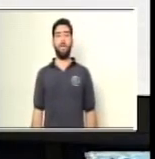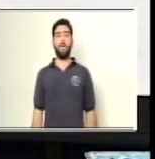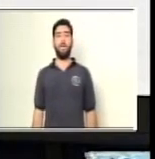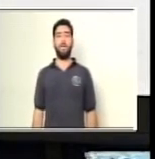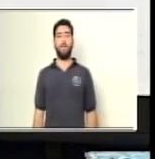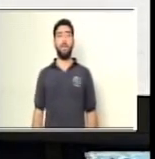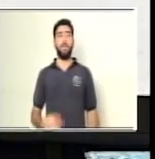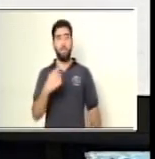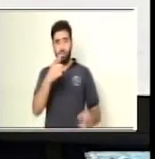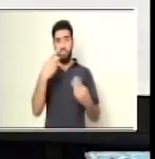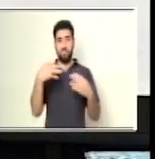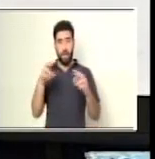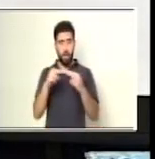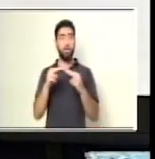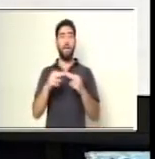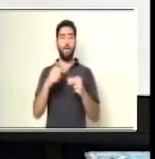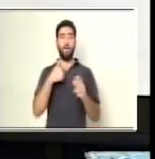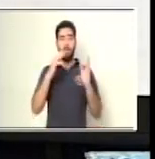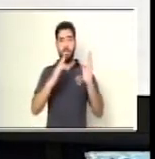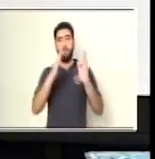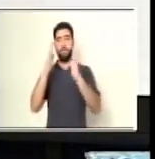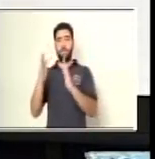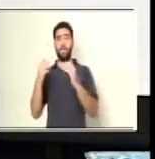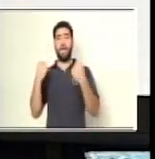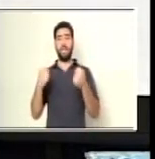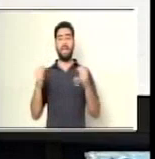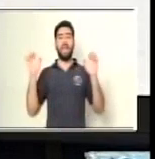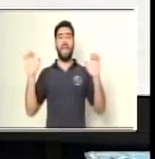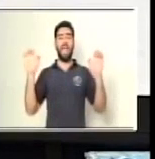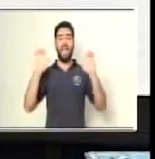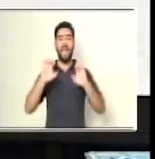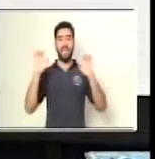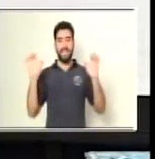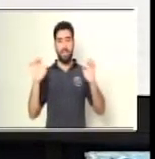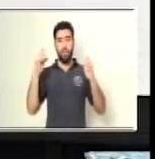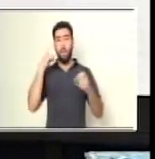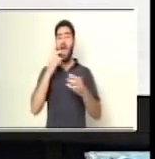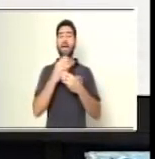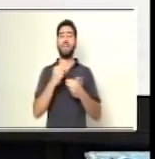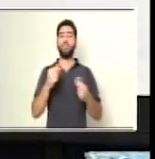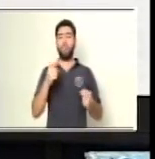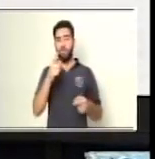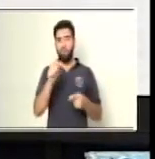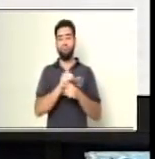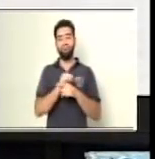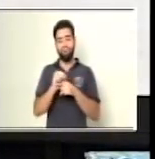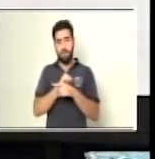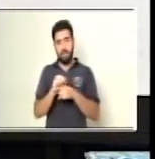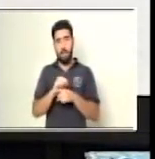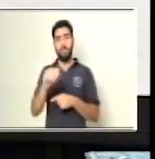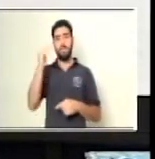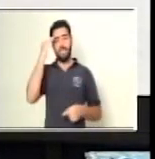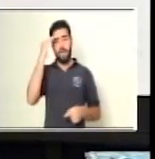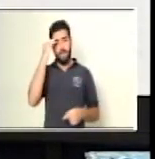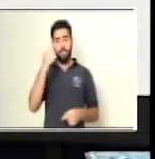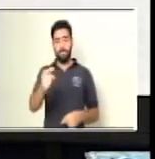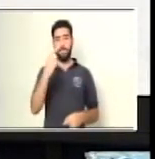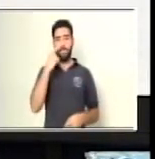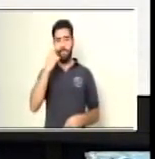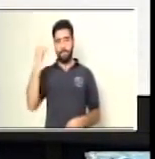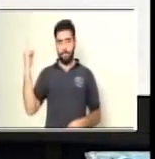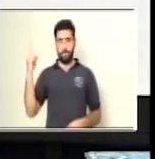estos conocimientos, vamos a ir a la integración de conocimientos y vamos a resolver ecuaciones e inequaciones.